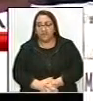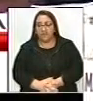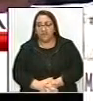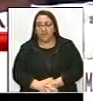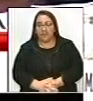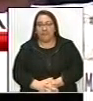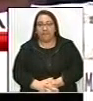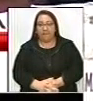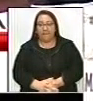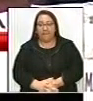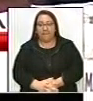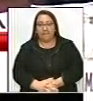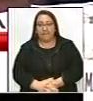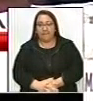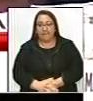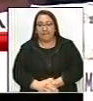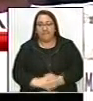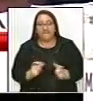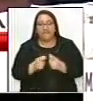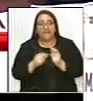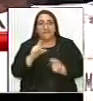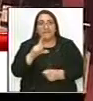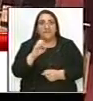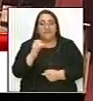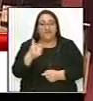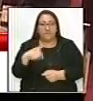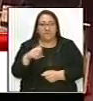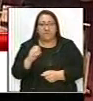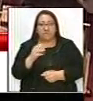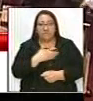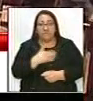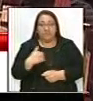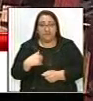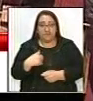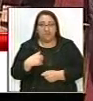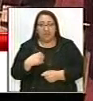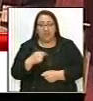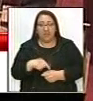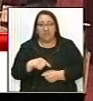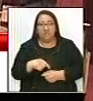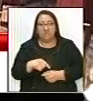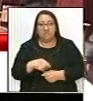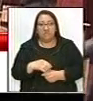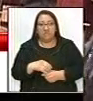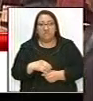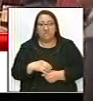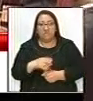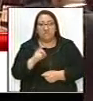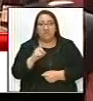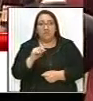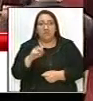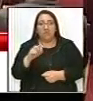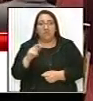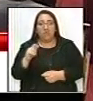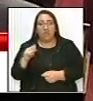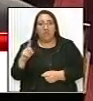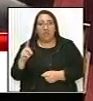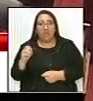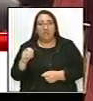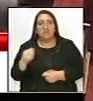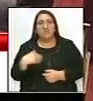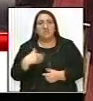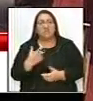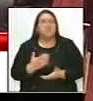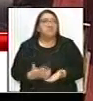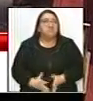debate. Congresista Lescano. Presidenta, yo creo que esta función de la Cámara de Diputados tendría que ser